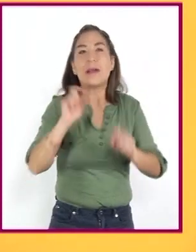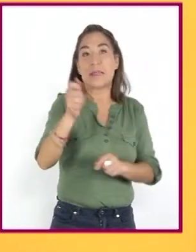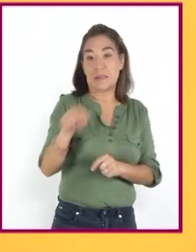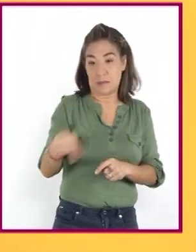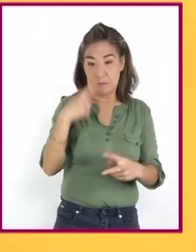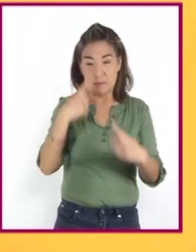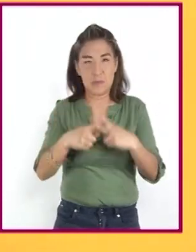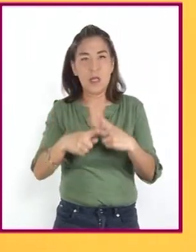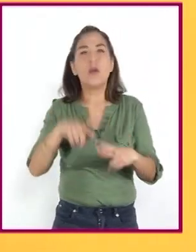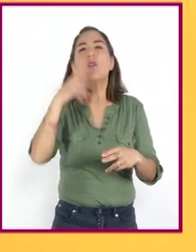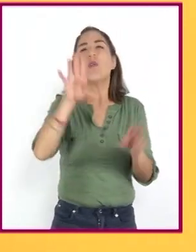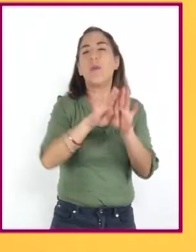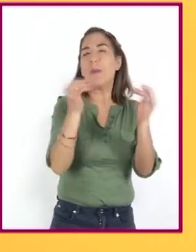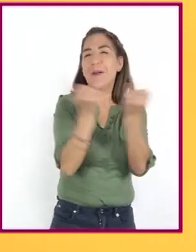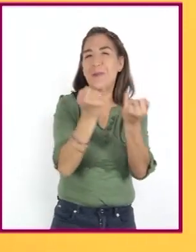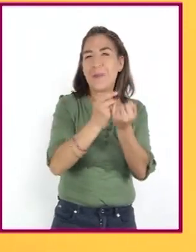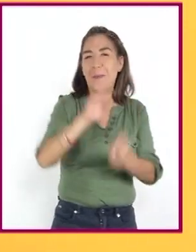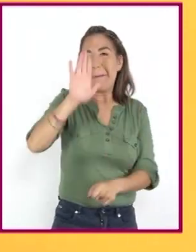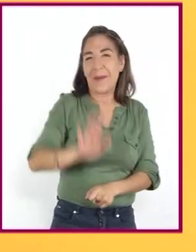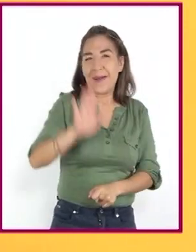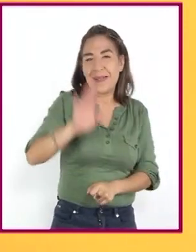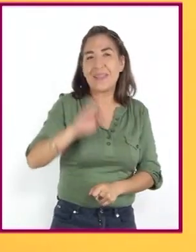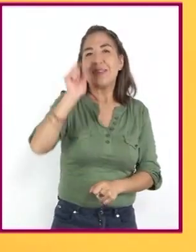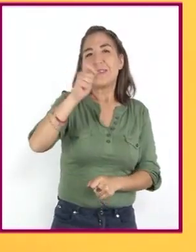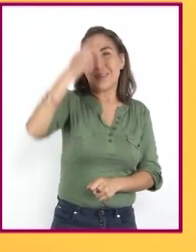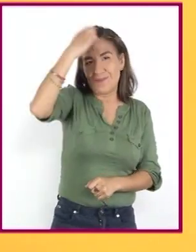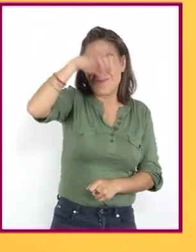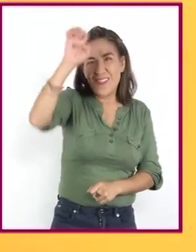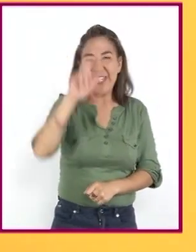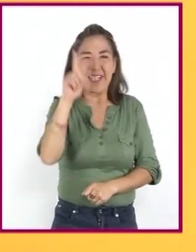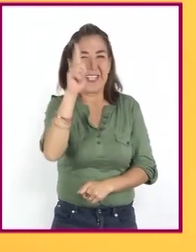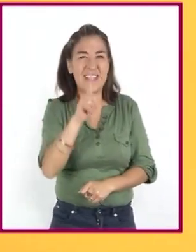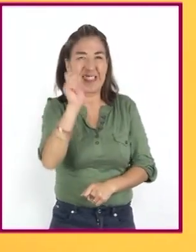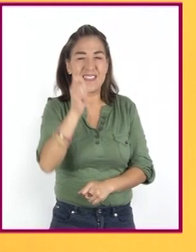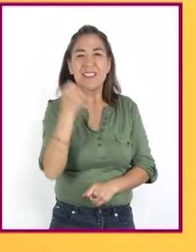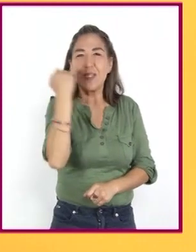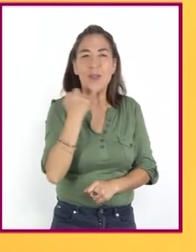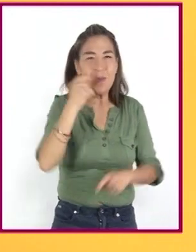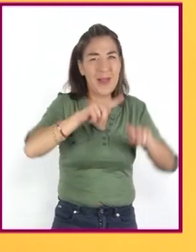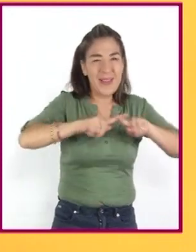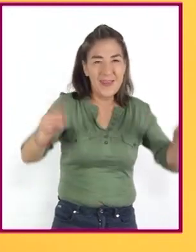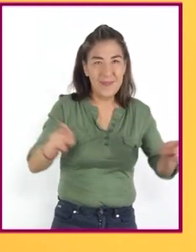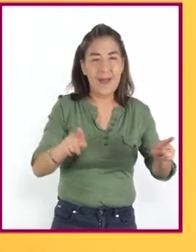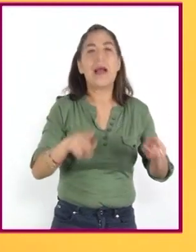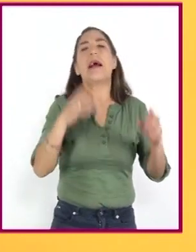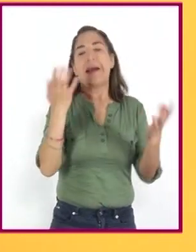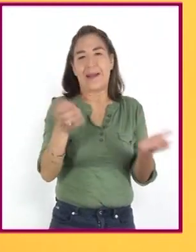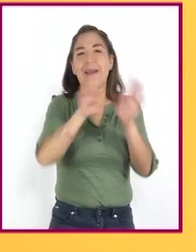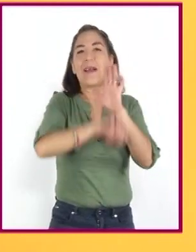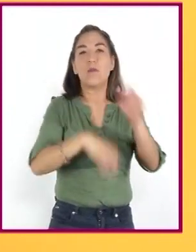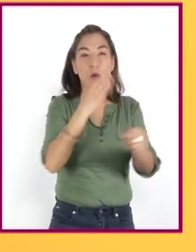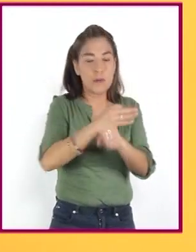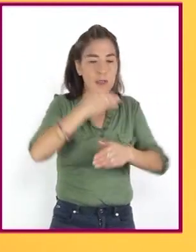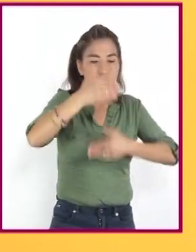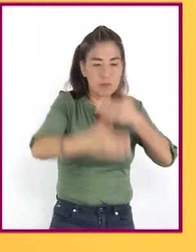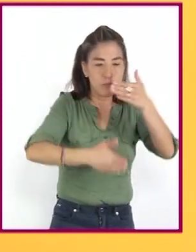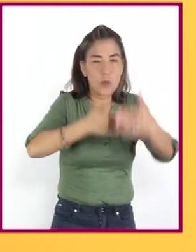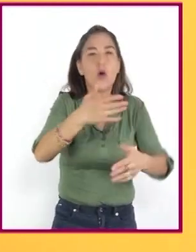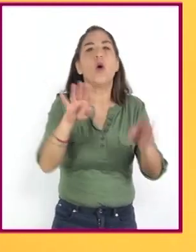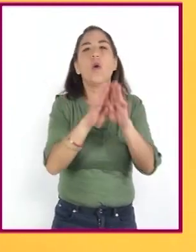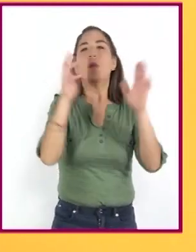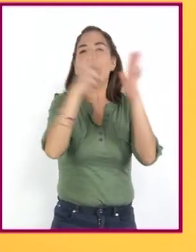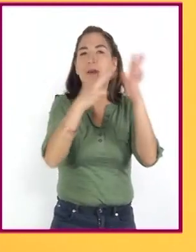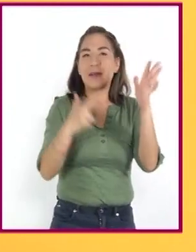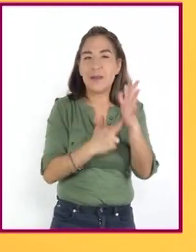extranjera. Y justamente en esta sesión aprenderemos paso a paso las reglas de este lenguaje para